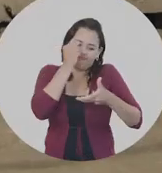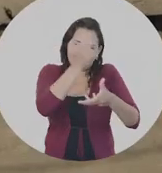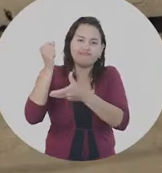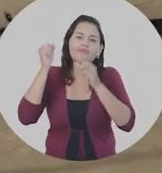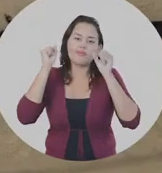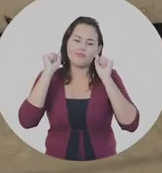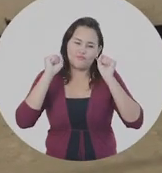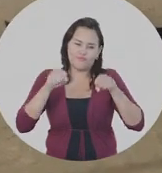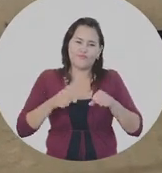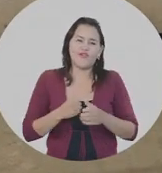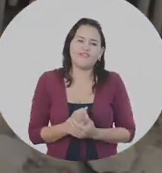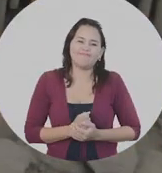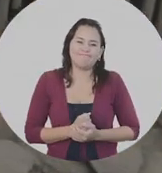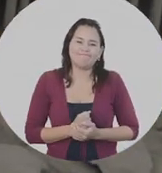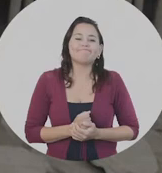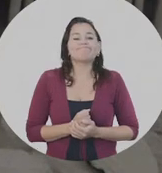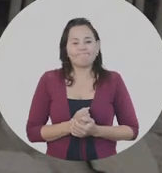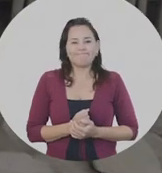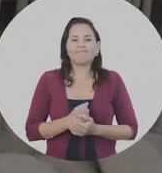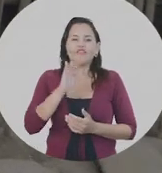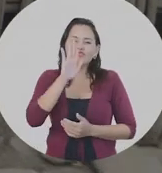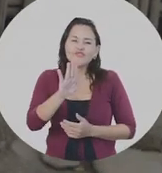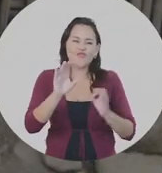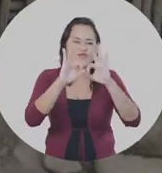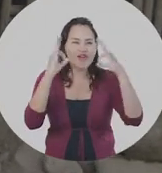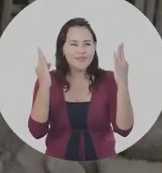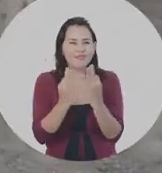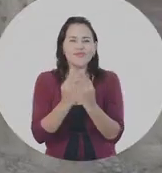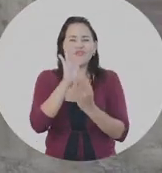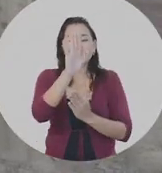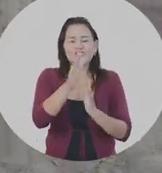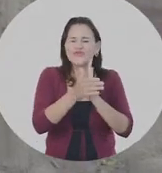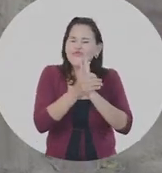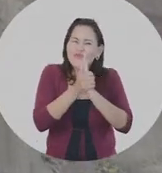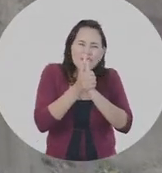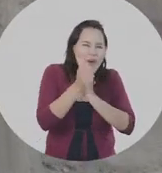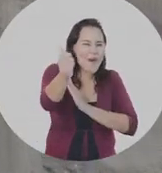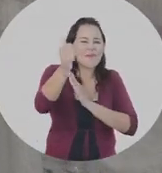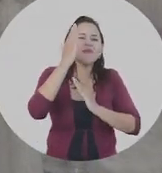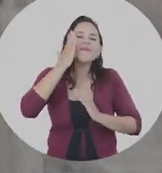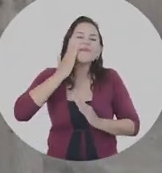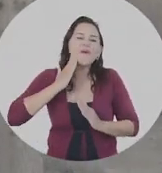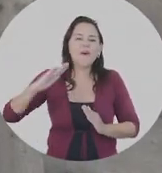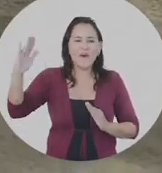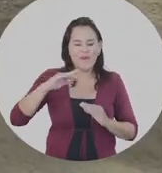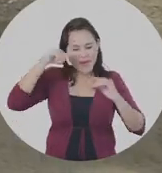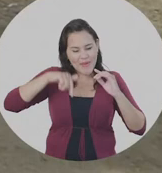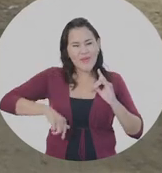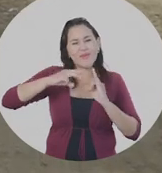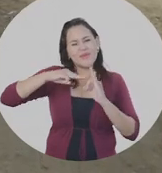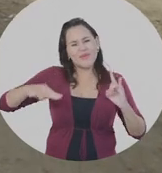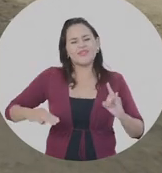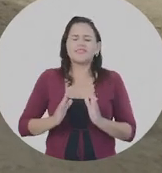su acreditación institucional. En virtud de esta realidad y en nombre de las familias de los jóvenes más talentosos